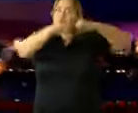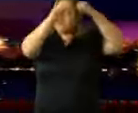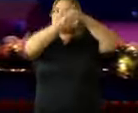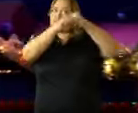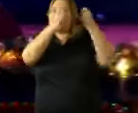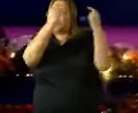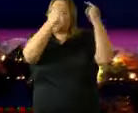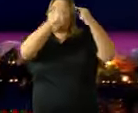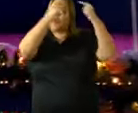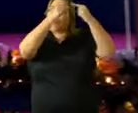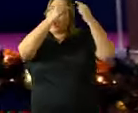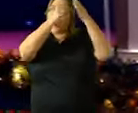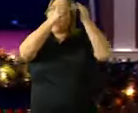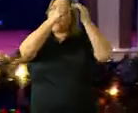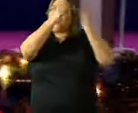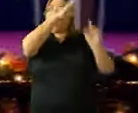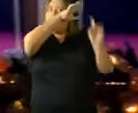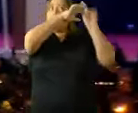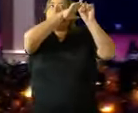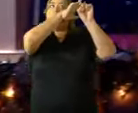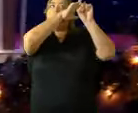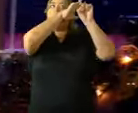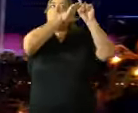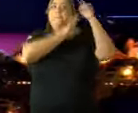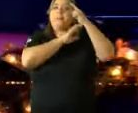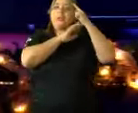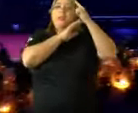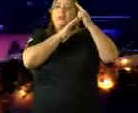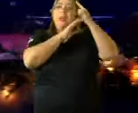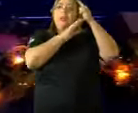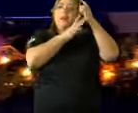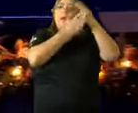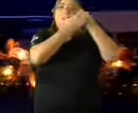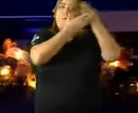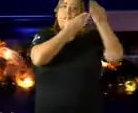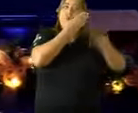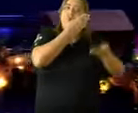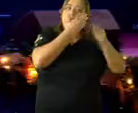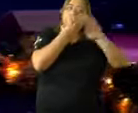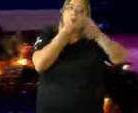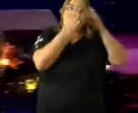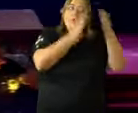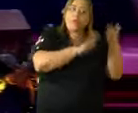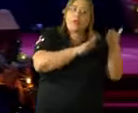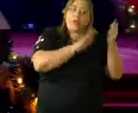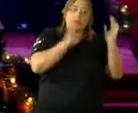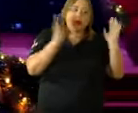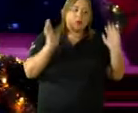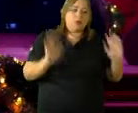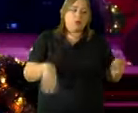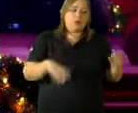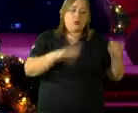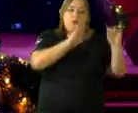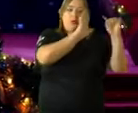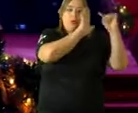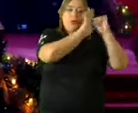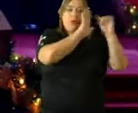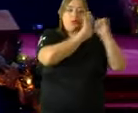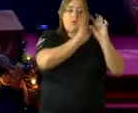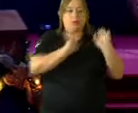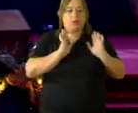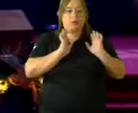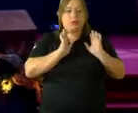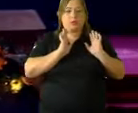con esos pensamientos de derrota, con esos pensamientos de muerte, con esos pensamientos que el enemigo pone. Usted no